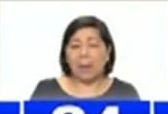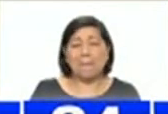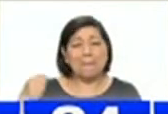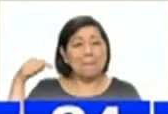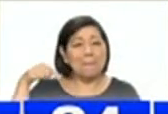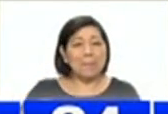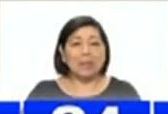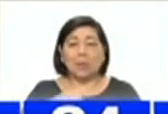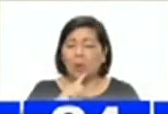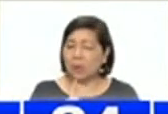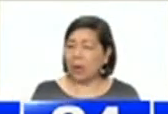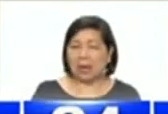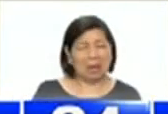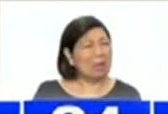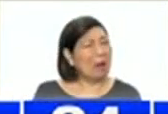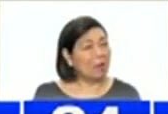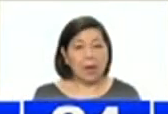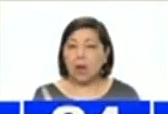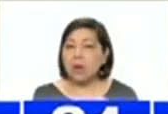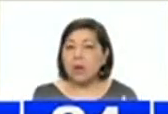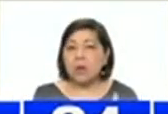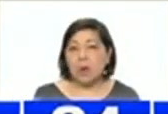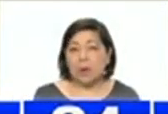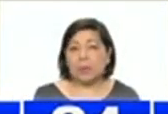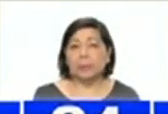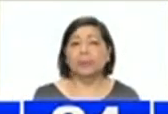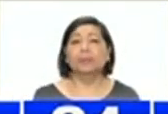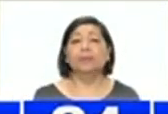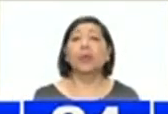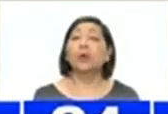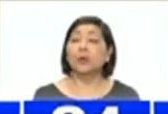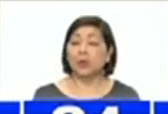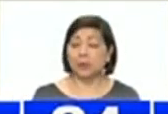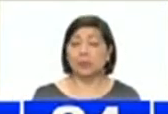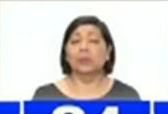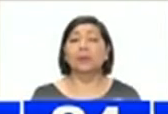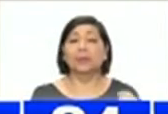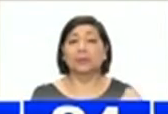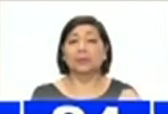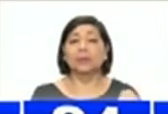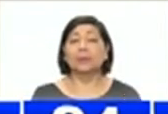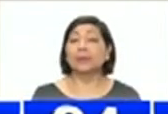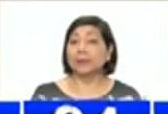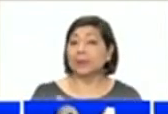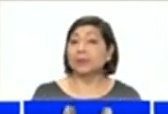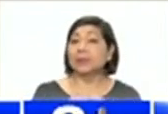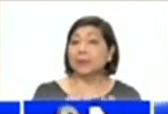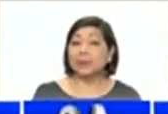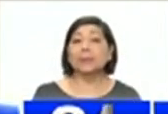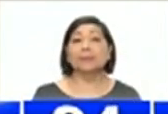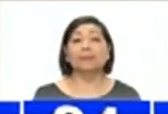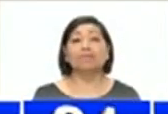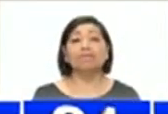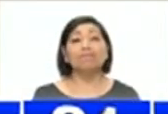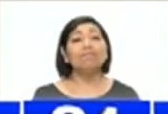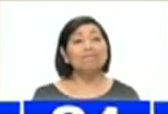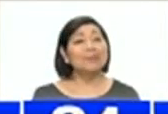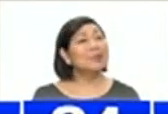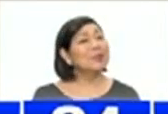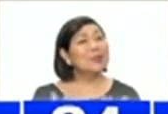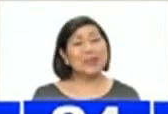que no deben quedar impunes. Me comprometo en este día, en nuestro